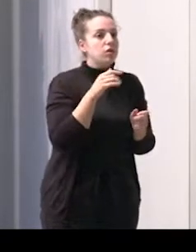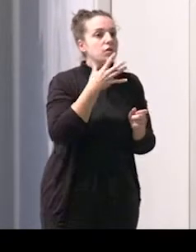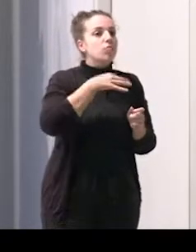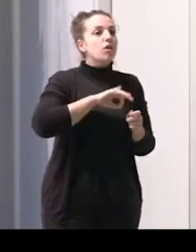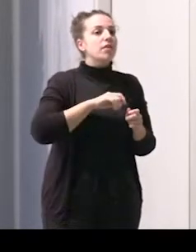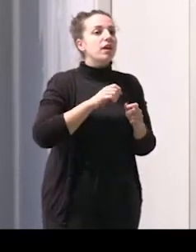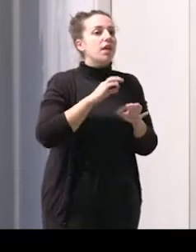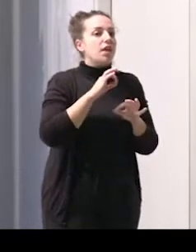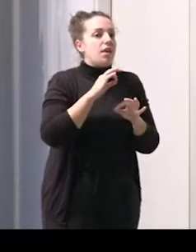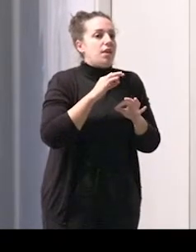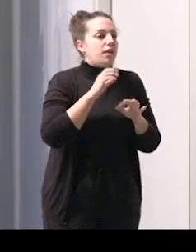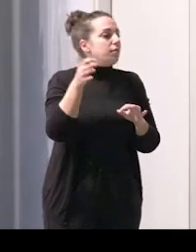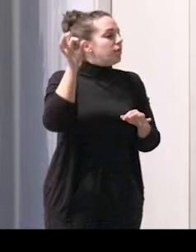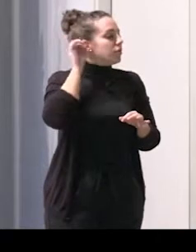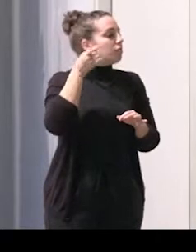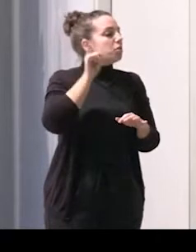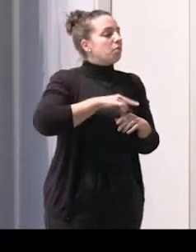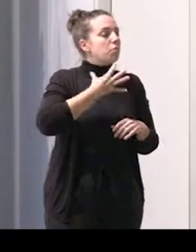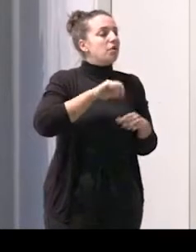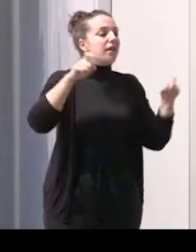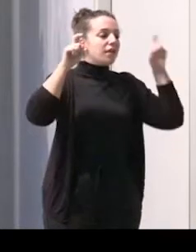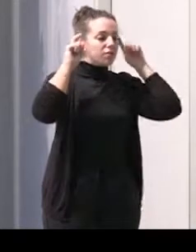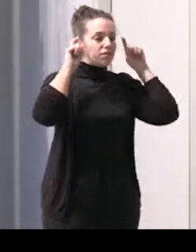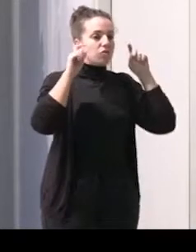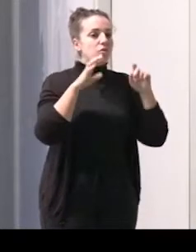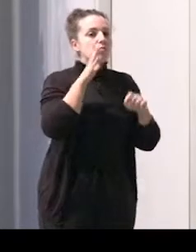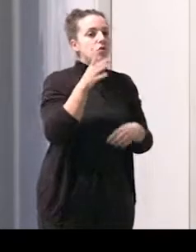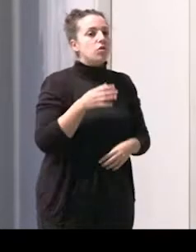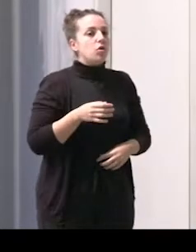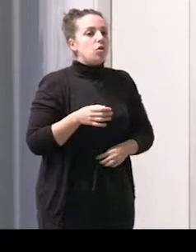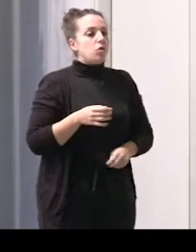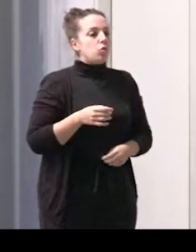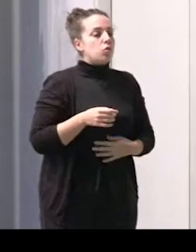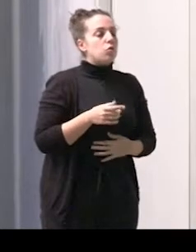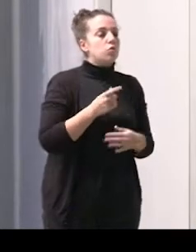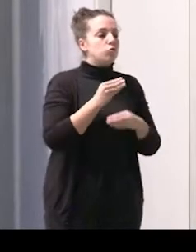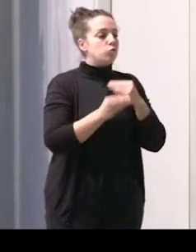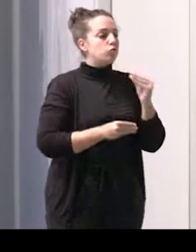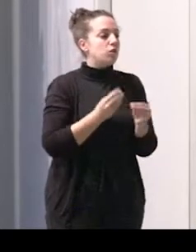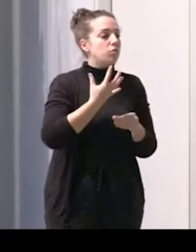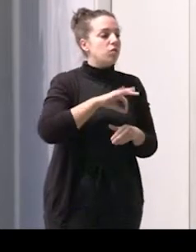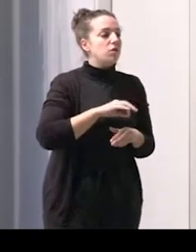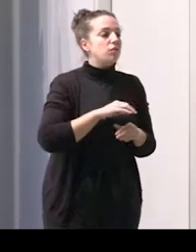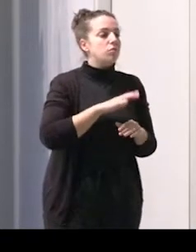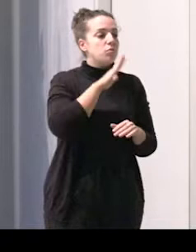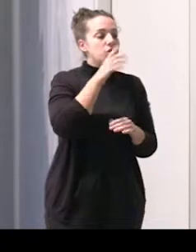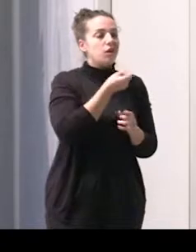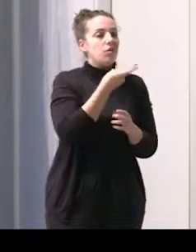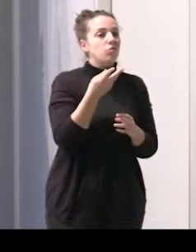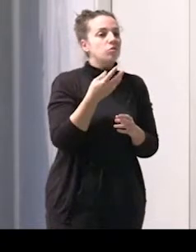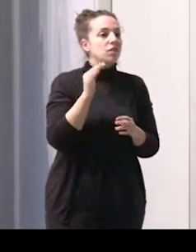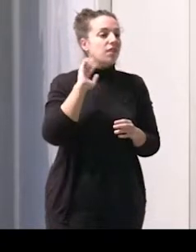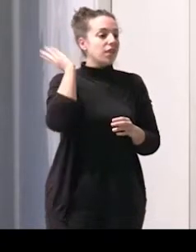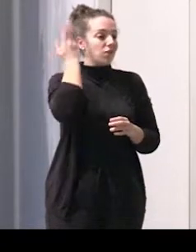puede aplicarse a audífonos, porque los usuarios de audífonos muchas veces su pérdida auditiva se debe a que tienen daño en las células ciliadas, internas y